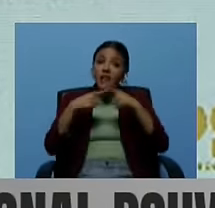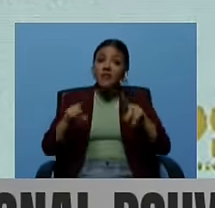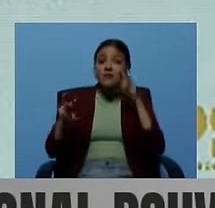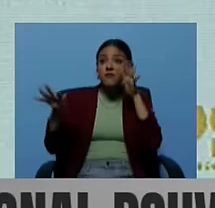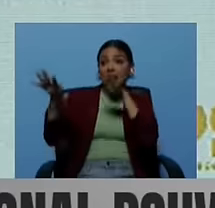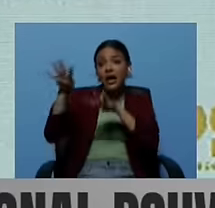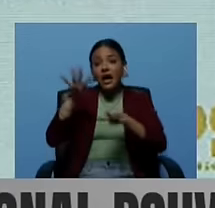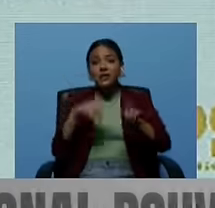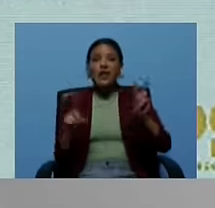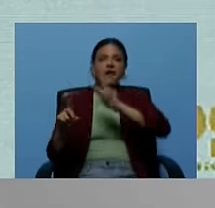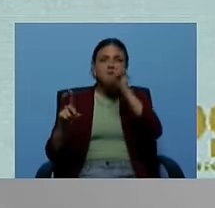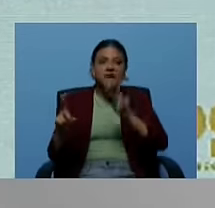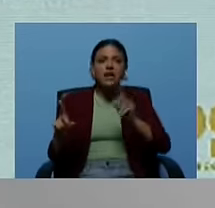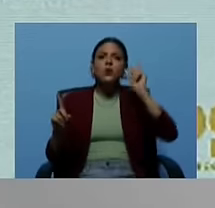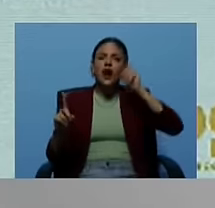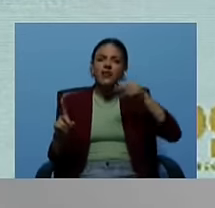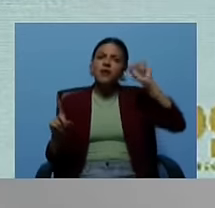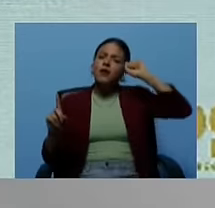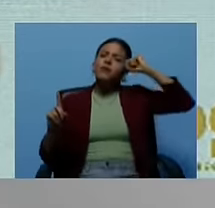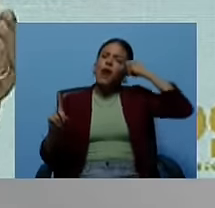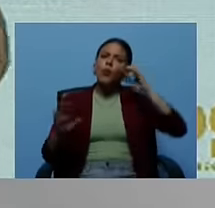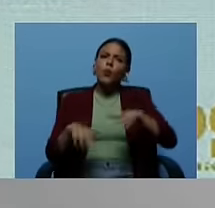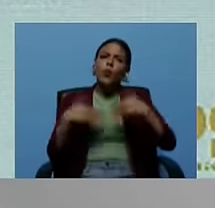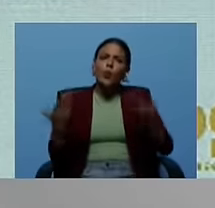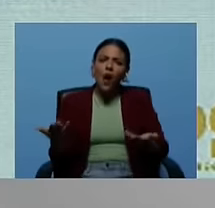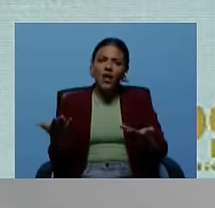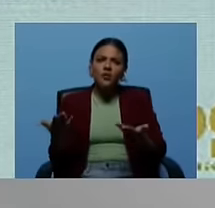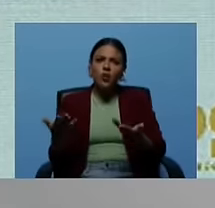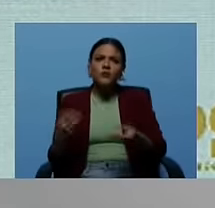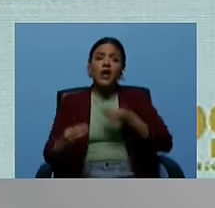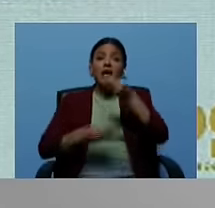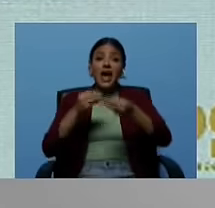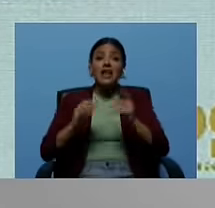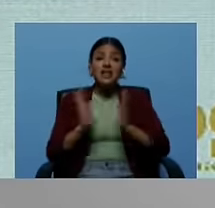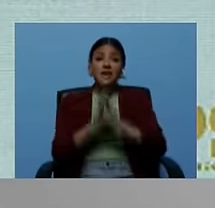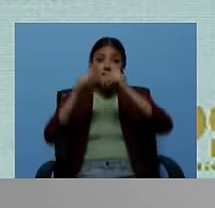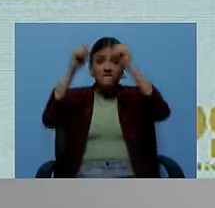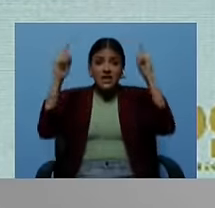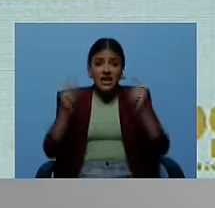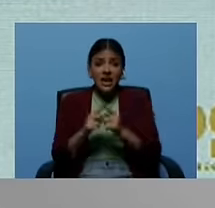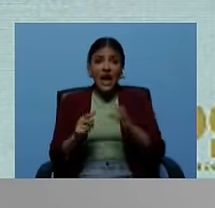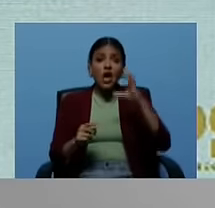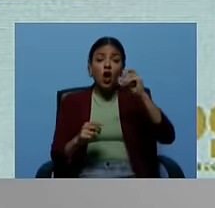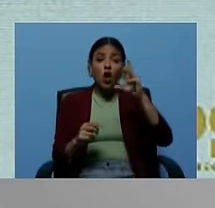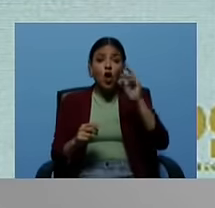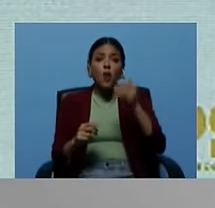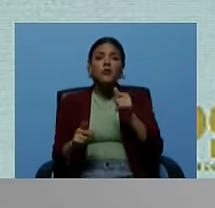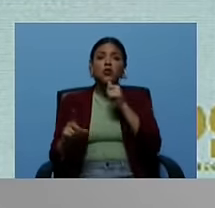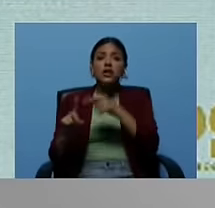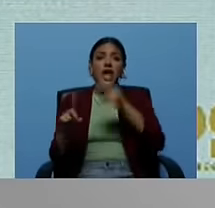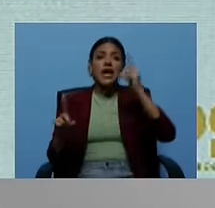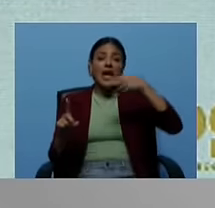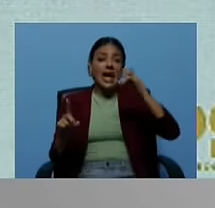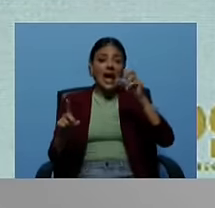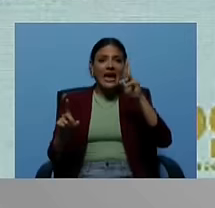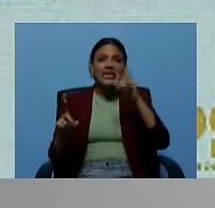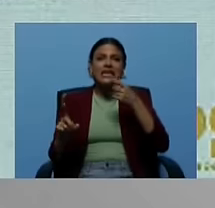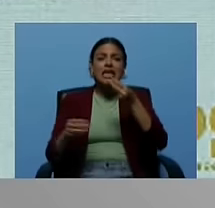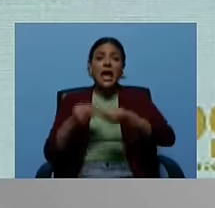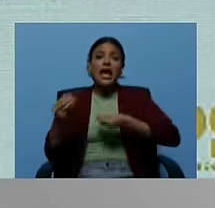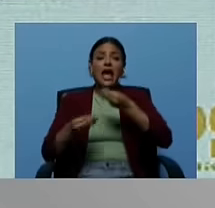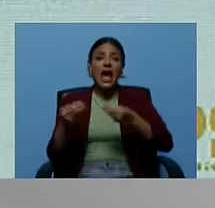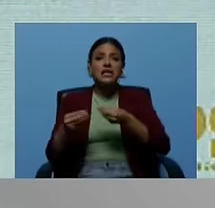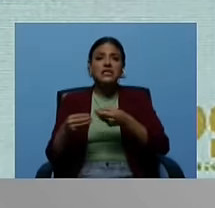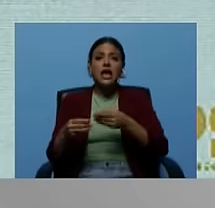Debe Venezuela recordar cuando agarraban a la Virgen de Coromoto con Enrique Mendoza para hacer procesión